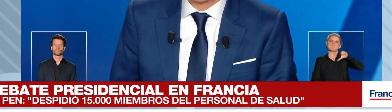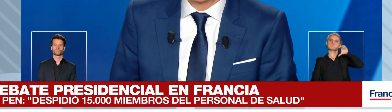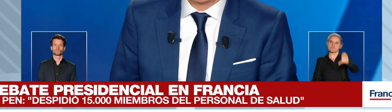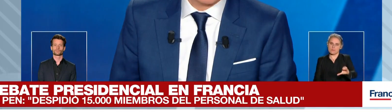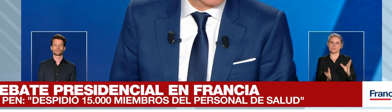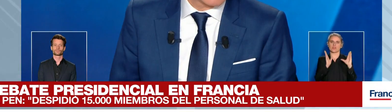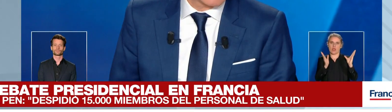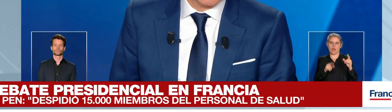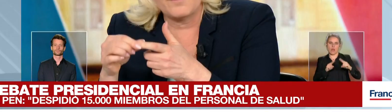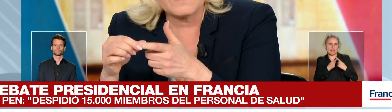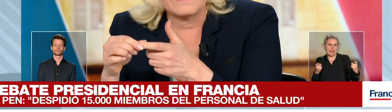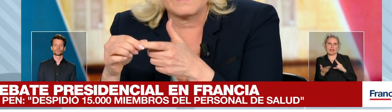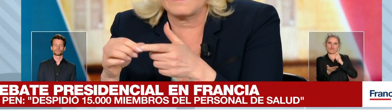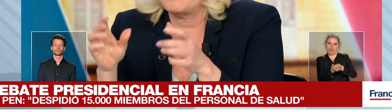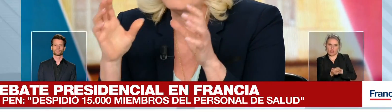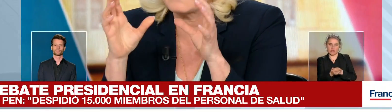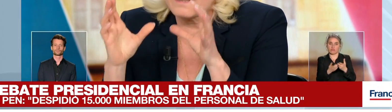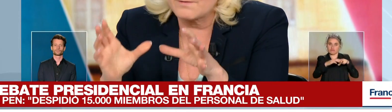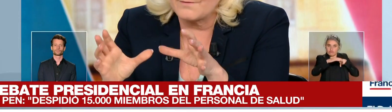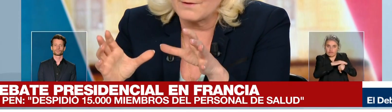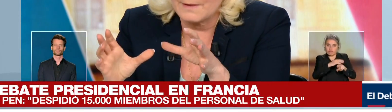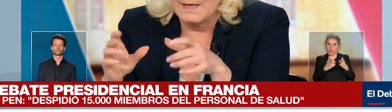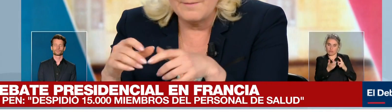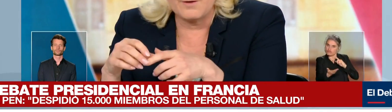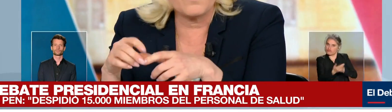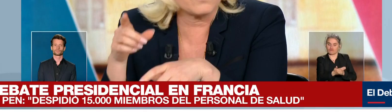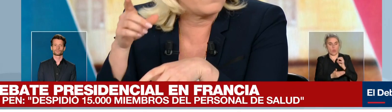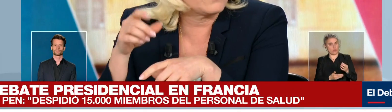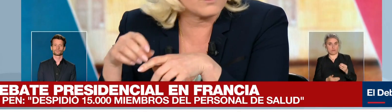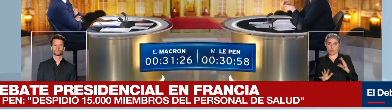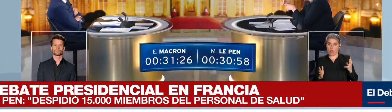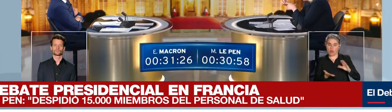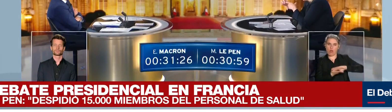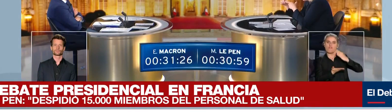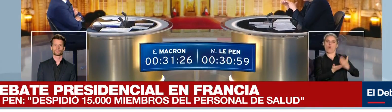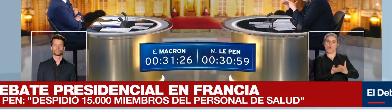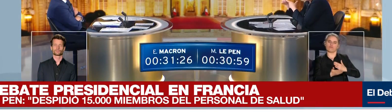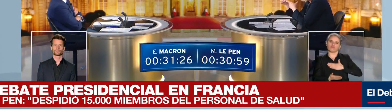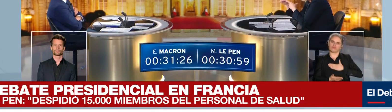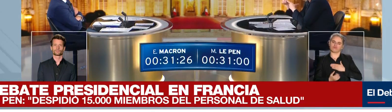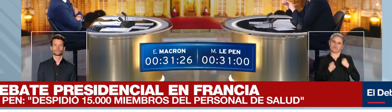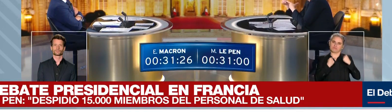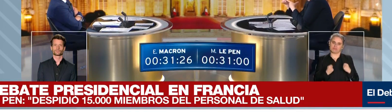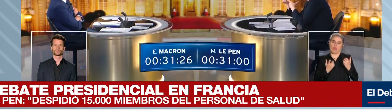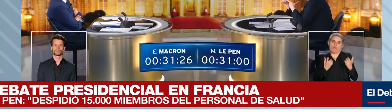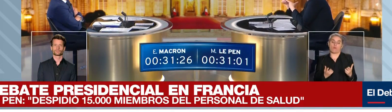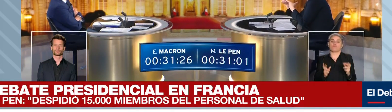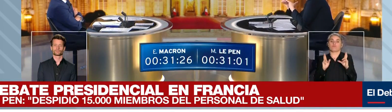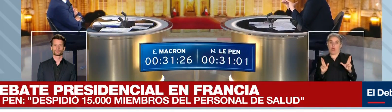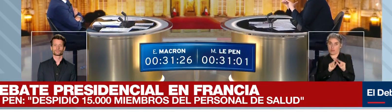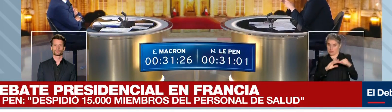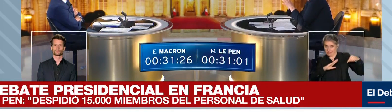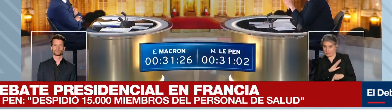de inversión en los hospitales para toda la parte material y de equipos. Esto será